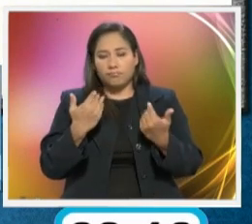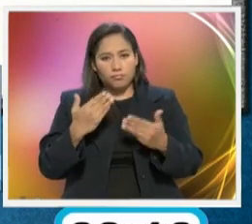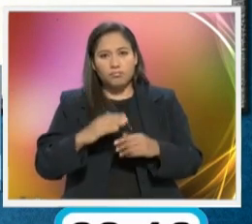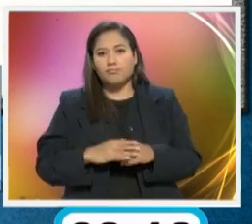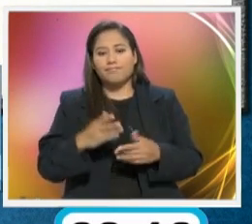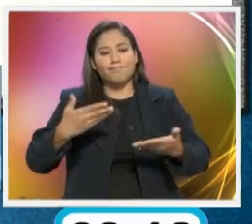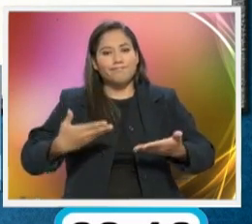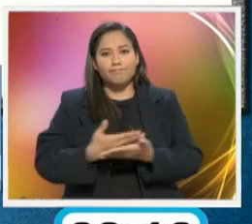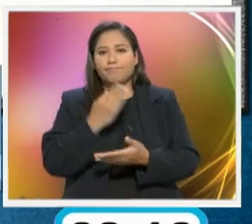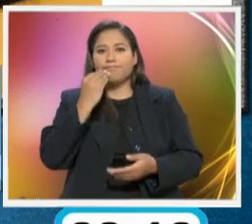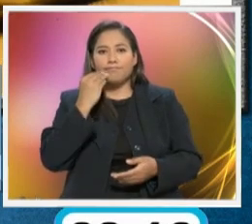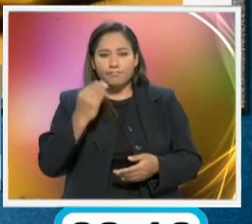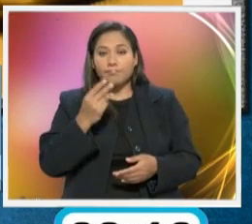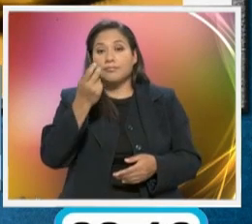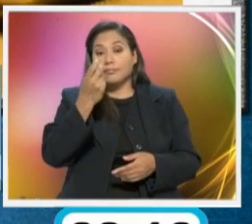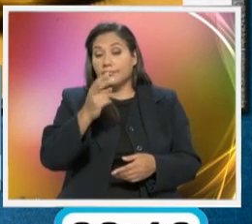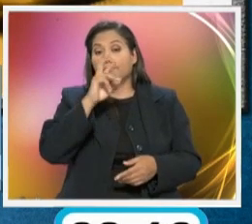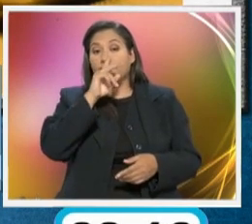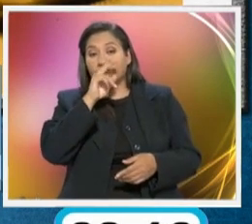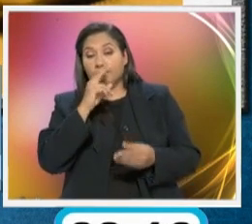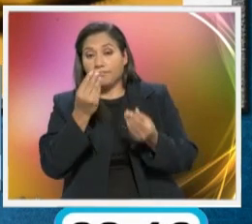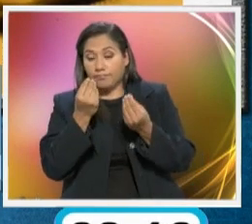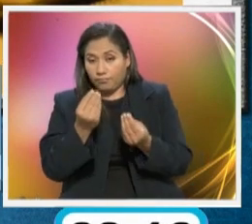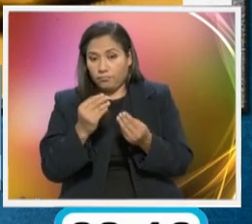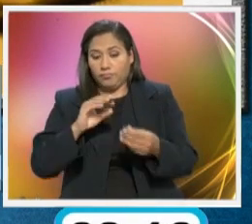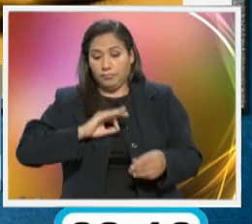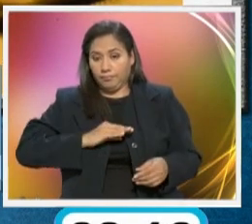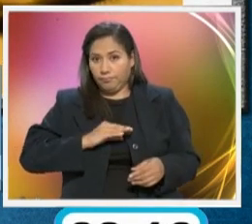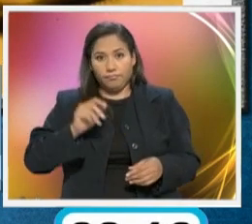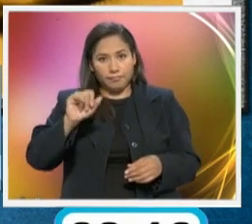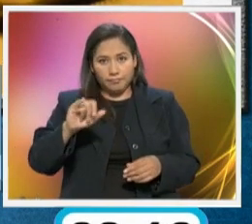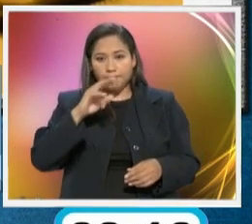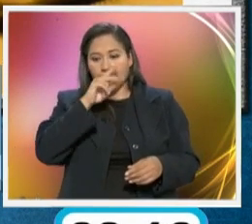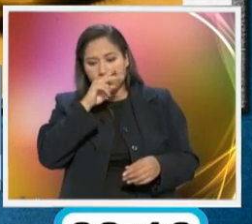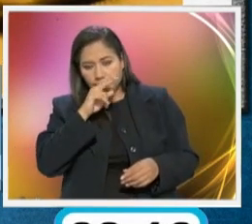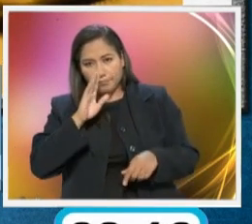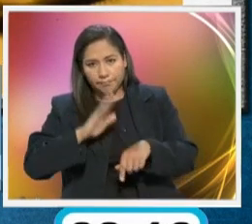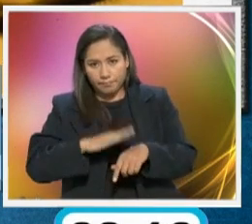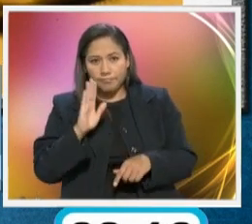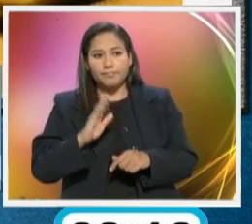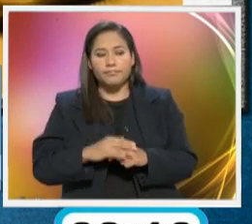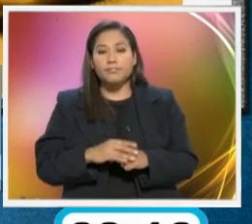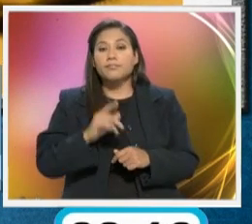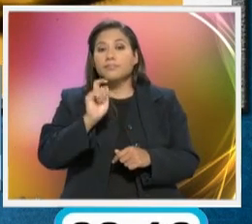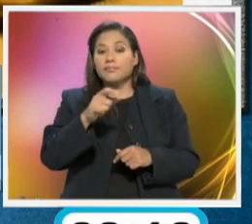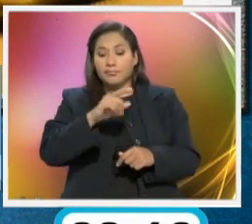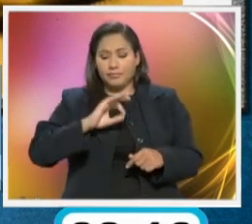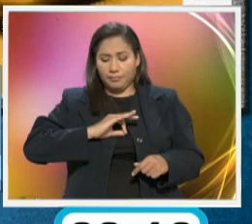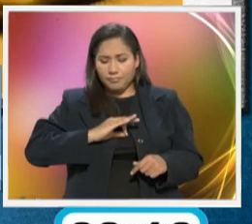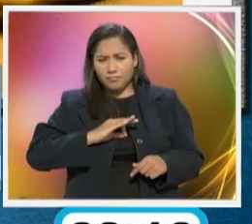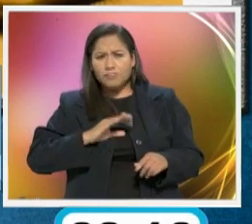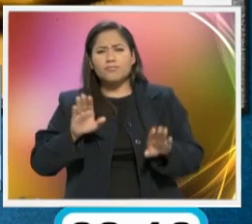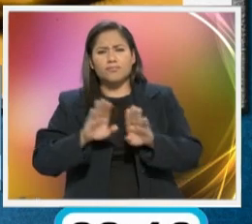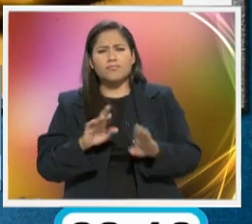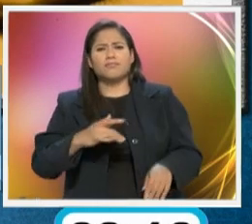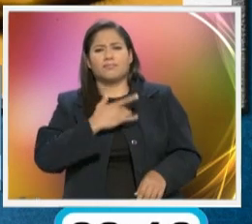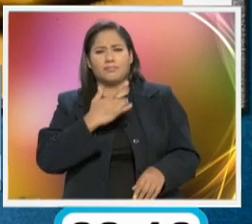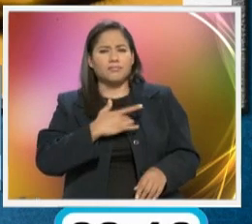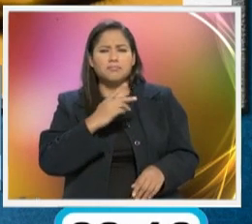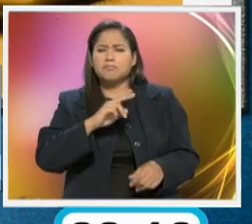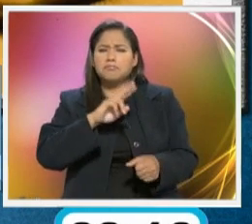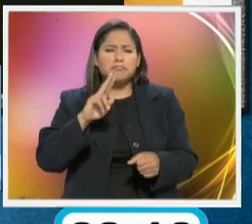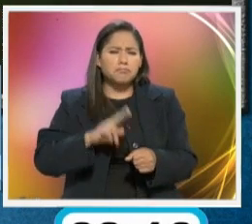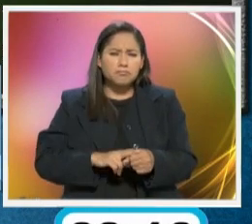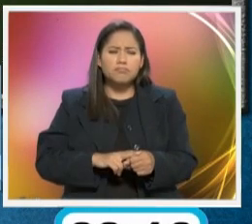Entonces eso es lo que preocupa muchísimo del virus como tal. En cuanto a manifestaciones de la infección normal, pues son las de una